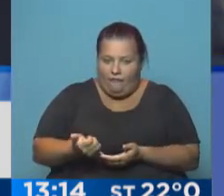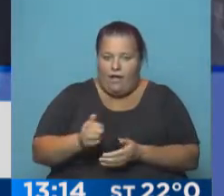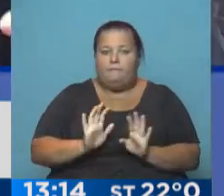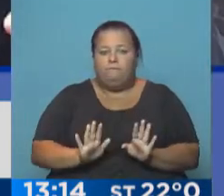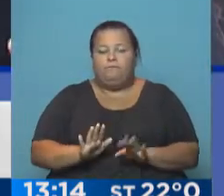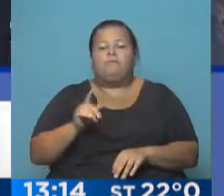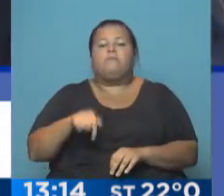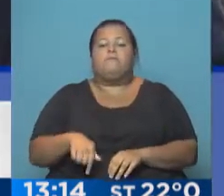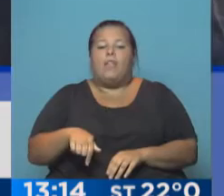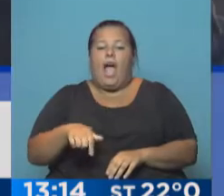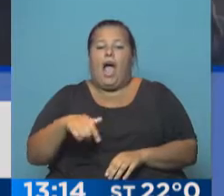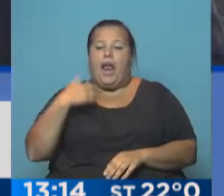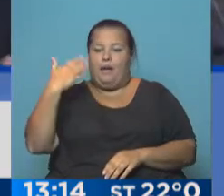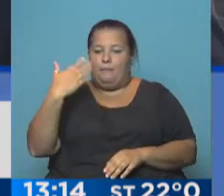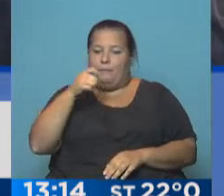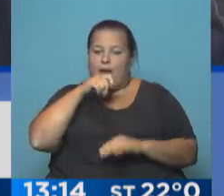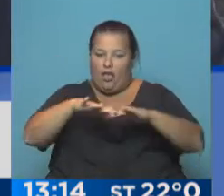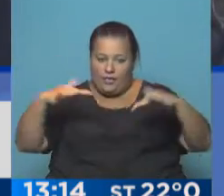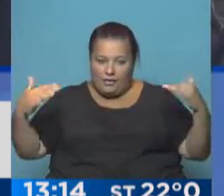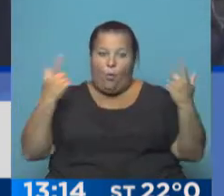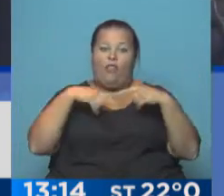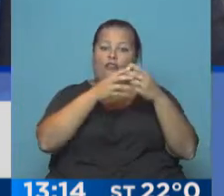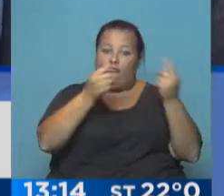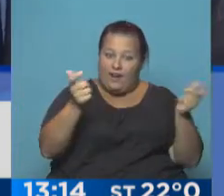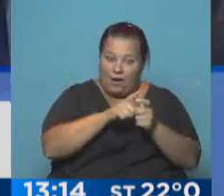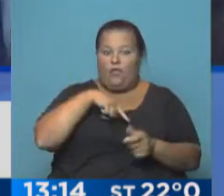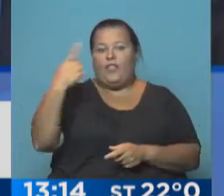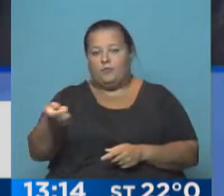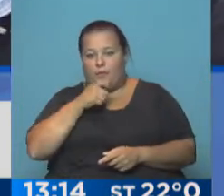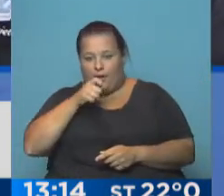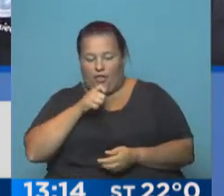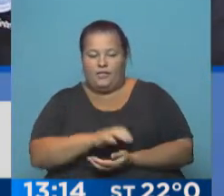Argentino. Tiempo de conferencia de prensa una vez de llevada a cabo la reunión.